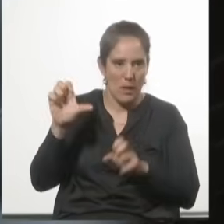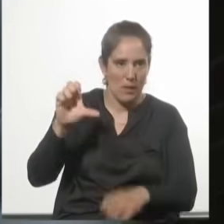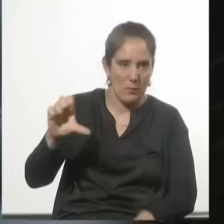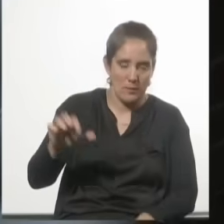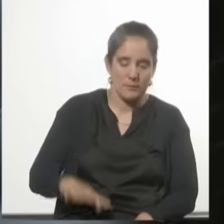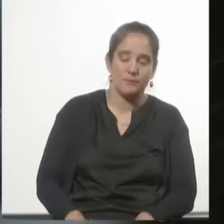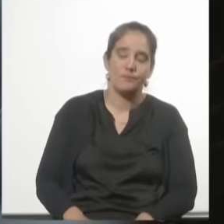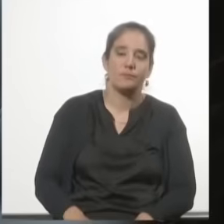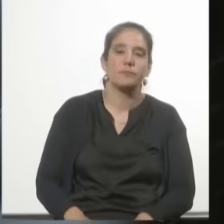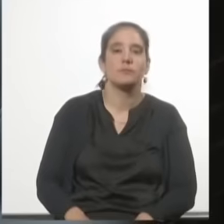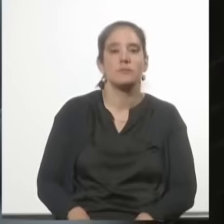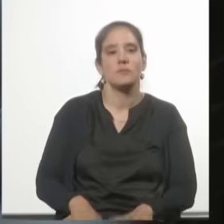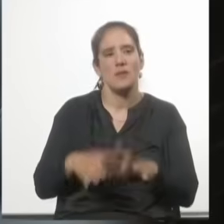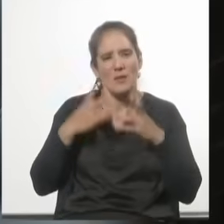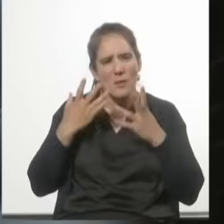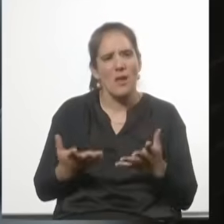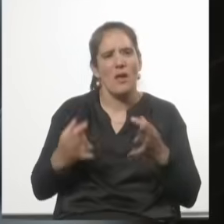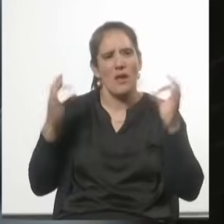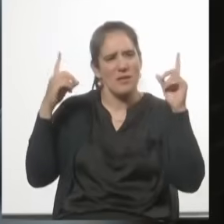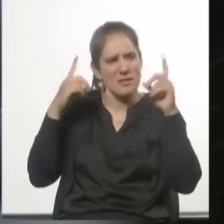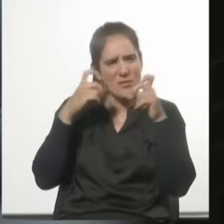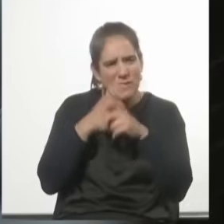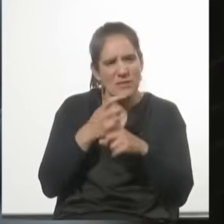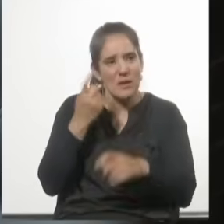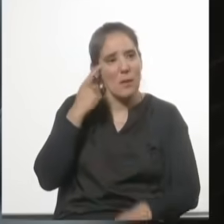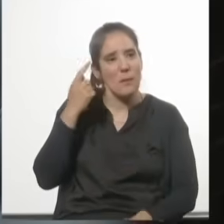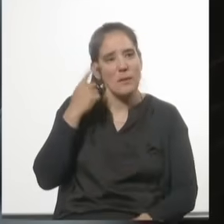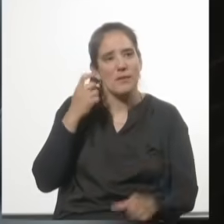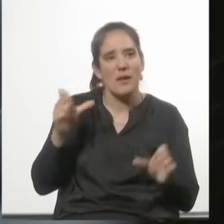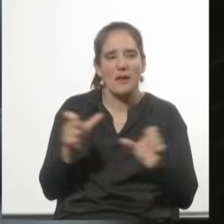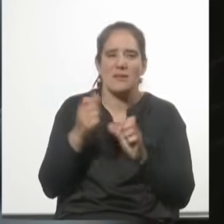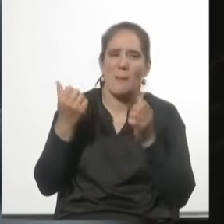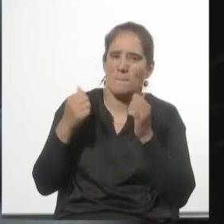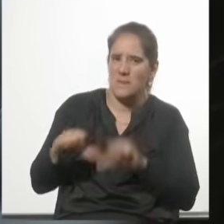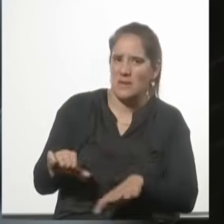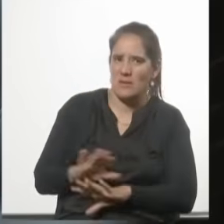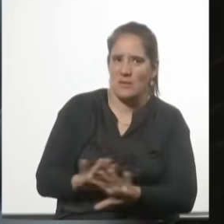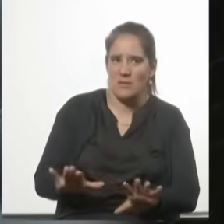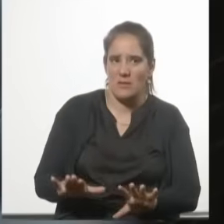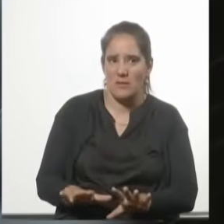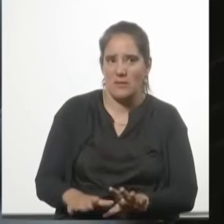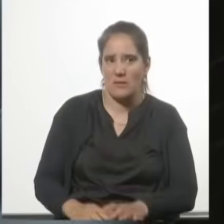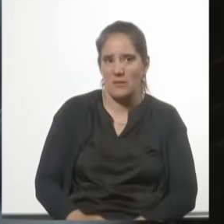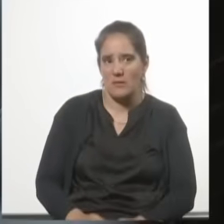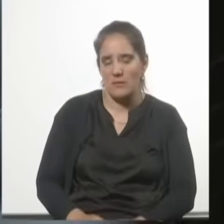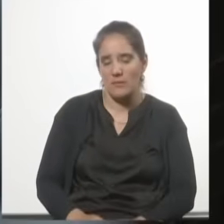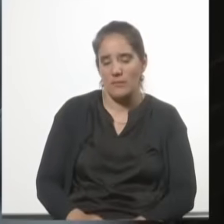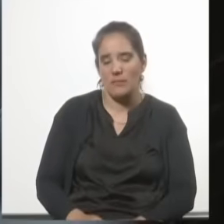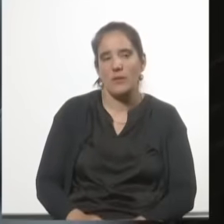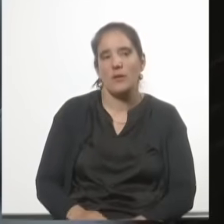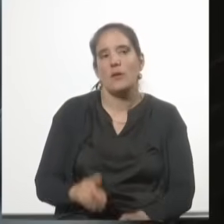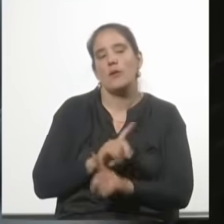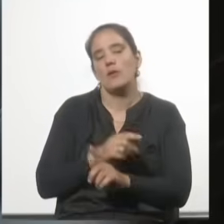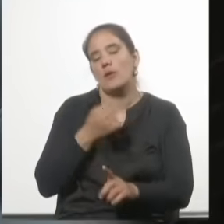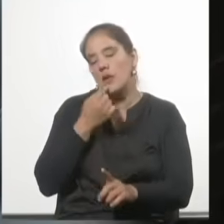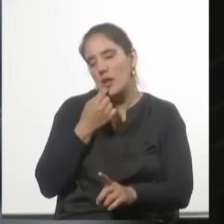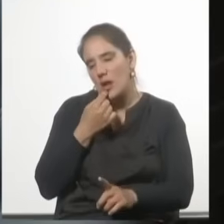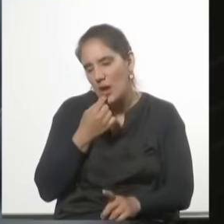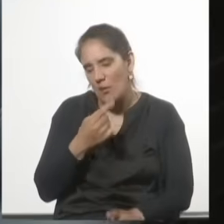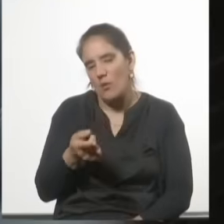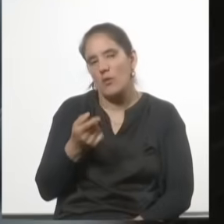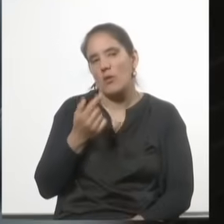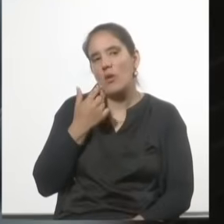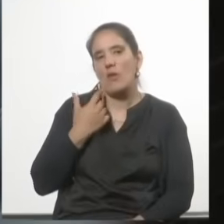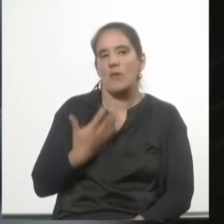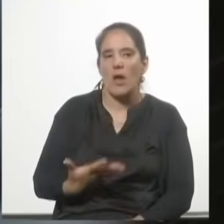es realmente muy difícil poder pensar en hacer las cosas peor. Y no es que cometamos la injusticia de